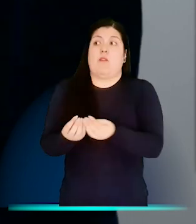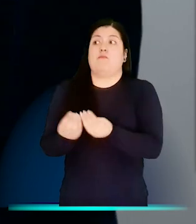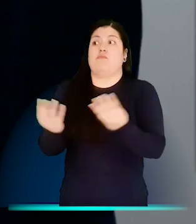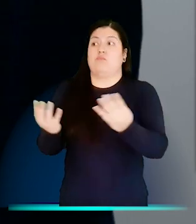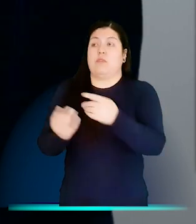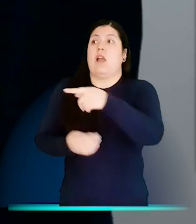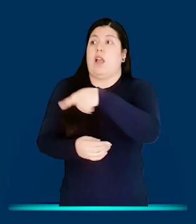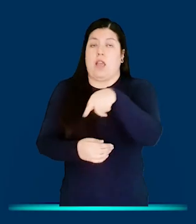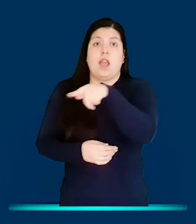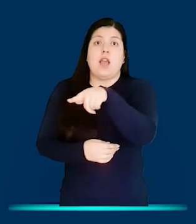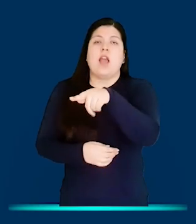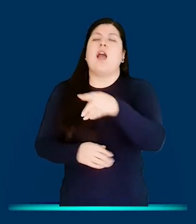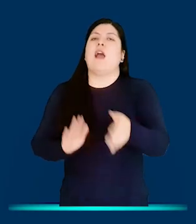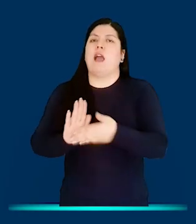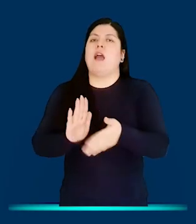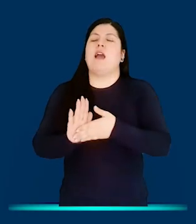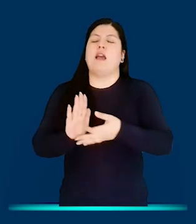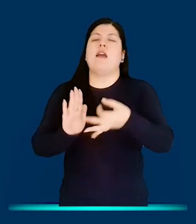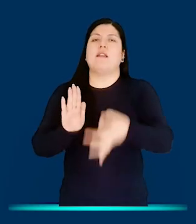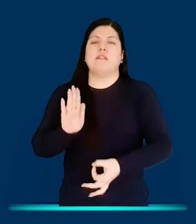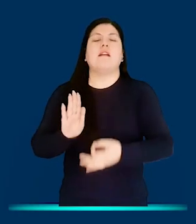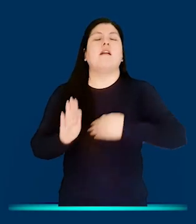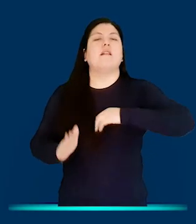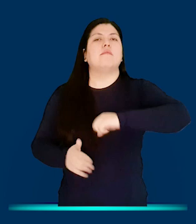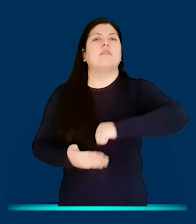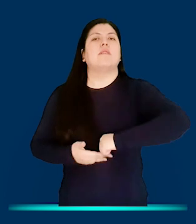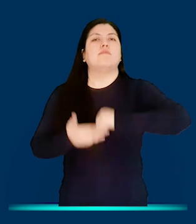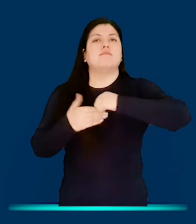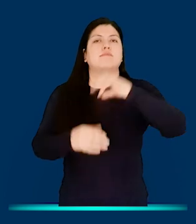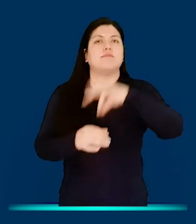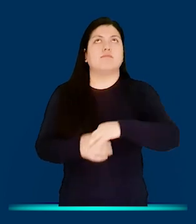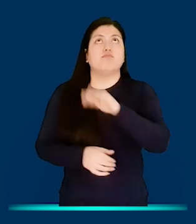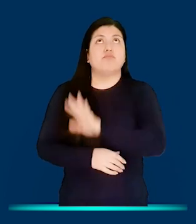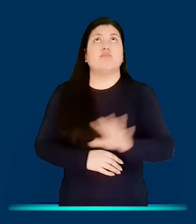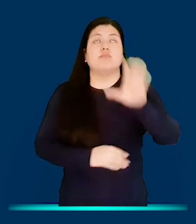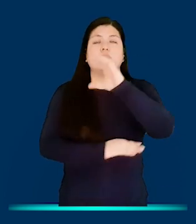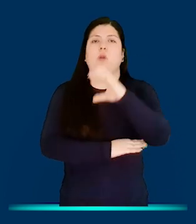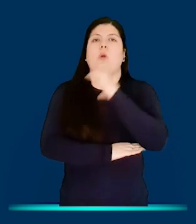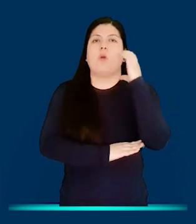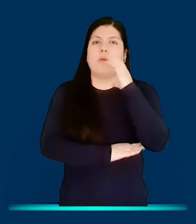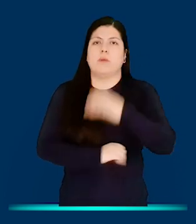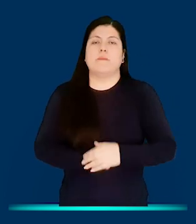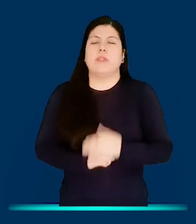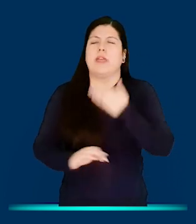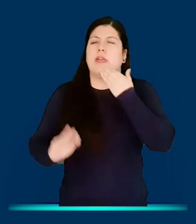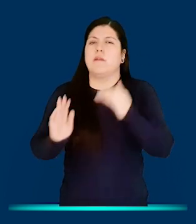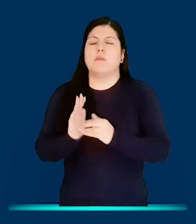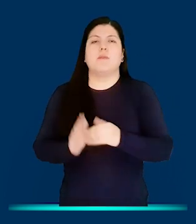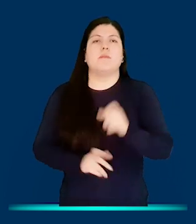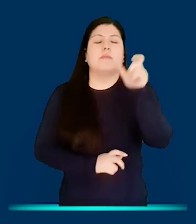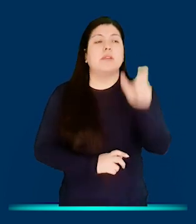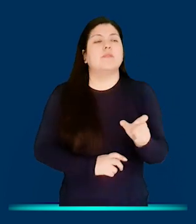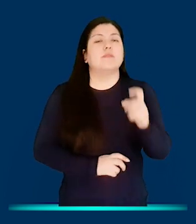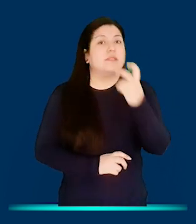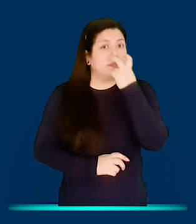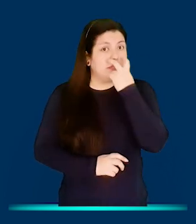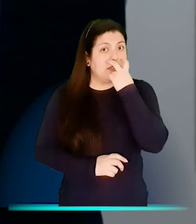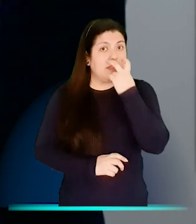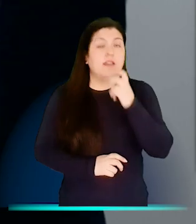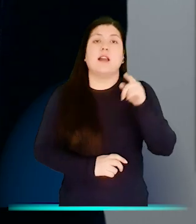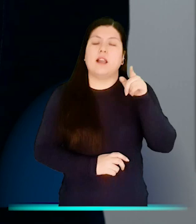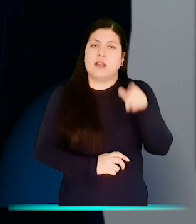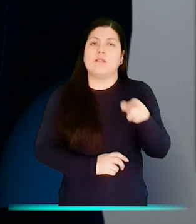de discapacidad tengan garantías para el ejercicio del derecho al sufragio en el territorio colombiano. Por ejemplo, si hablamos de discapacidad